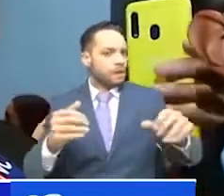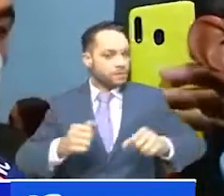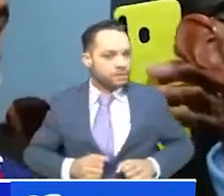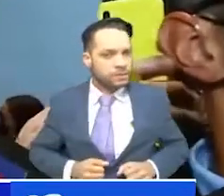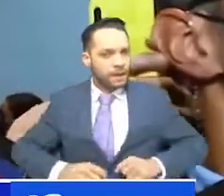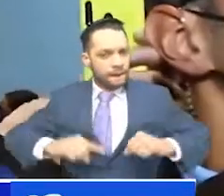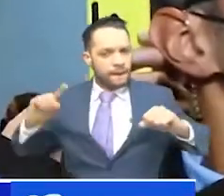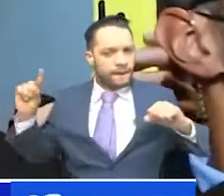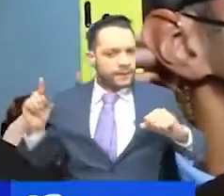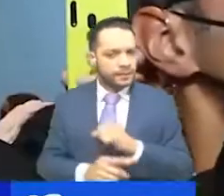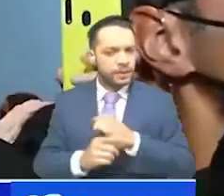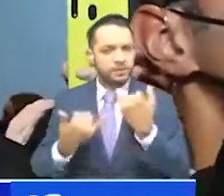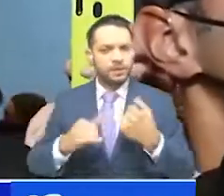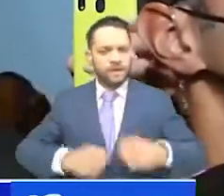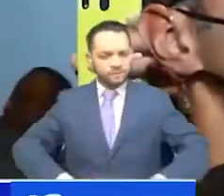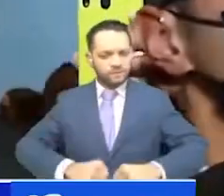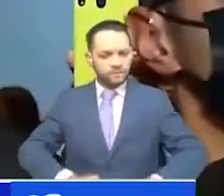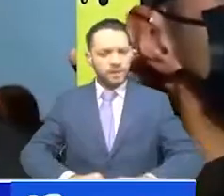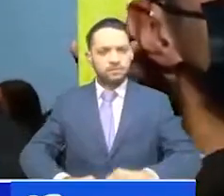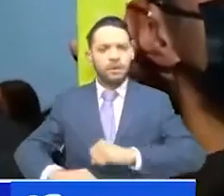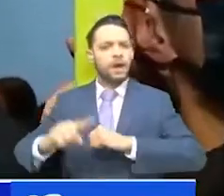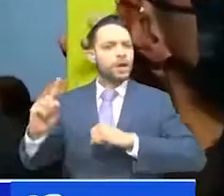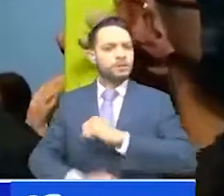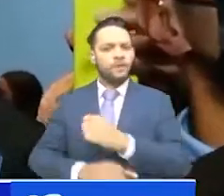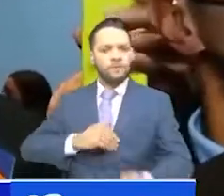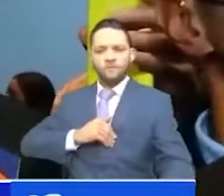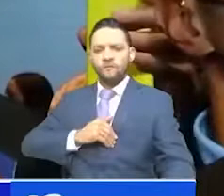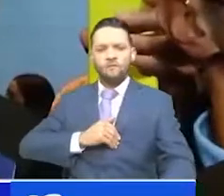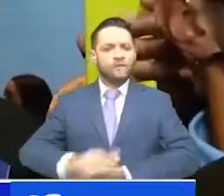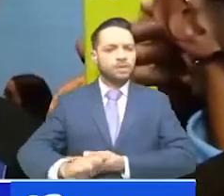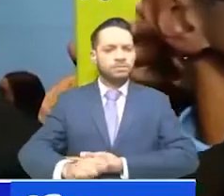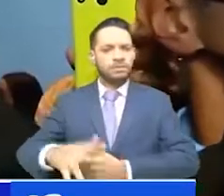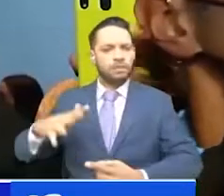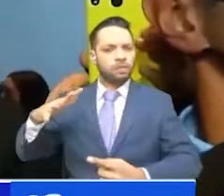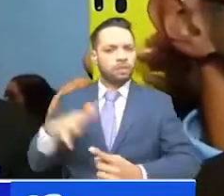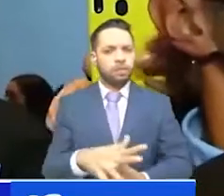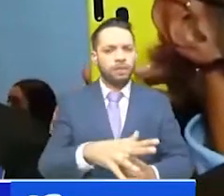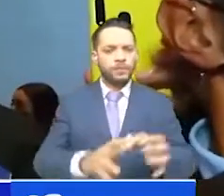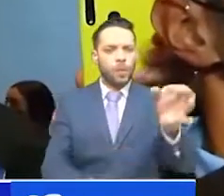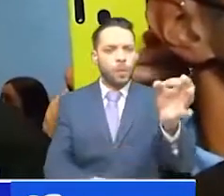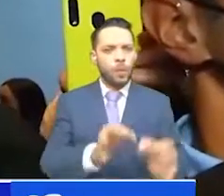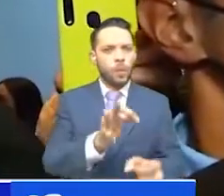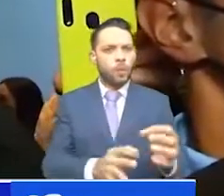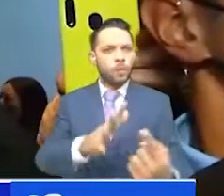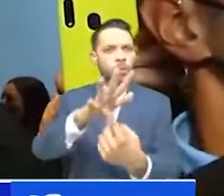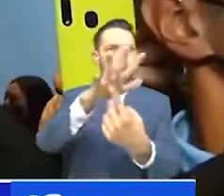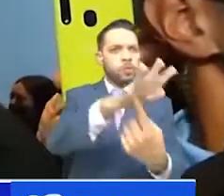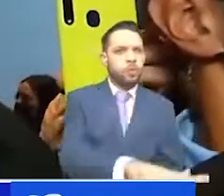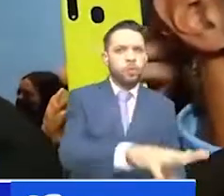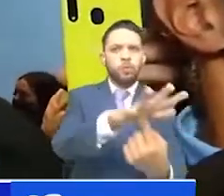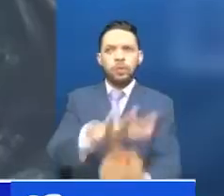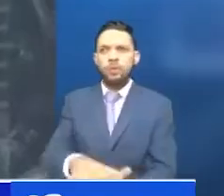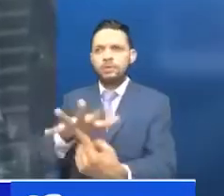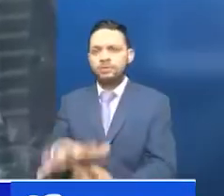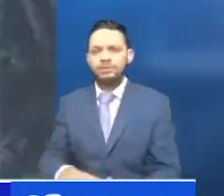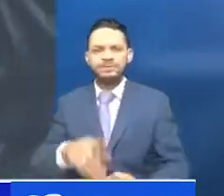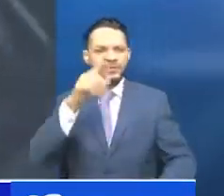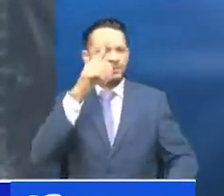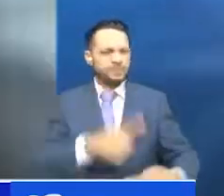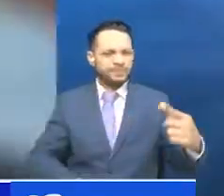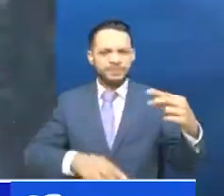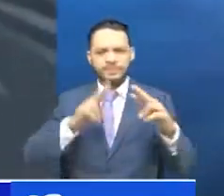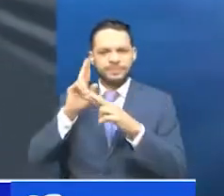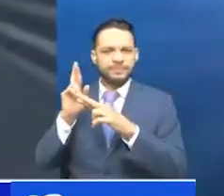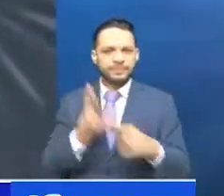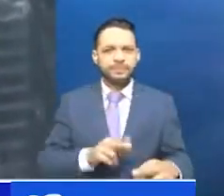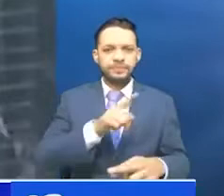actuó con mucha firmeza. Aquí nosotros no podemos permitir estos atropellos al sistema judicial ni al sistema penitenciario y carcelario. Esta es la